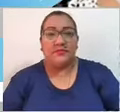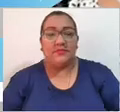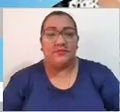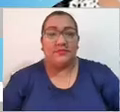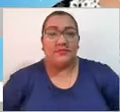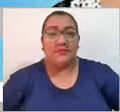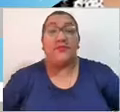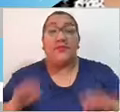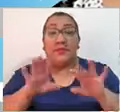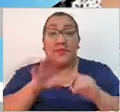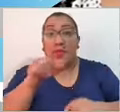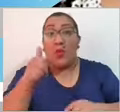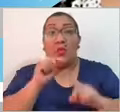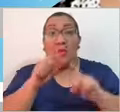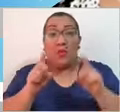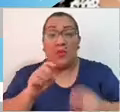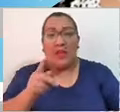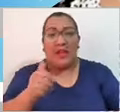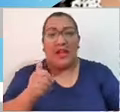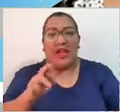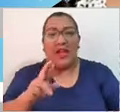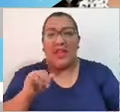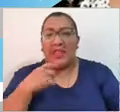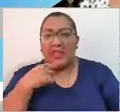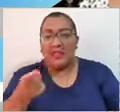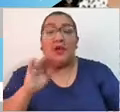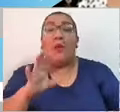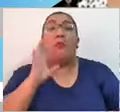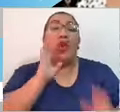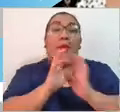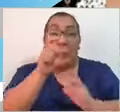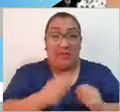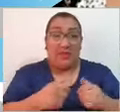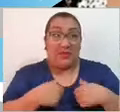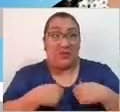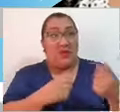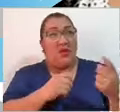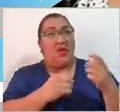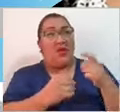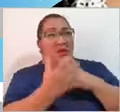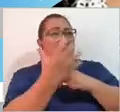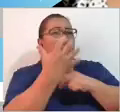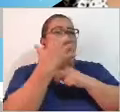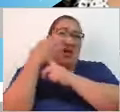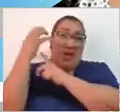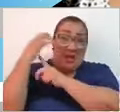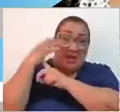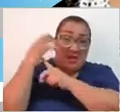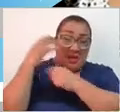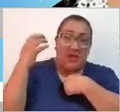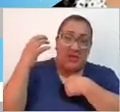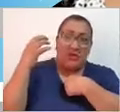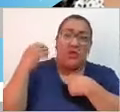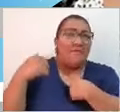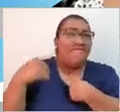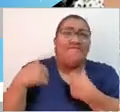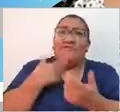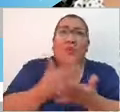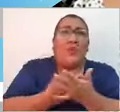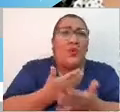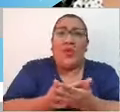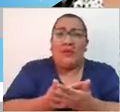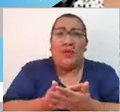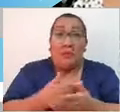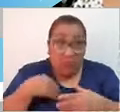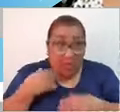Tenemos otra pregunta de Karen Burbano. En el caso que la víctima de acoso sexual no tenga pruebas de la agresión, igual